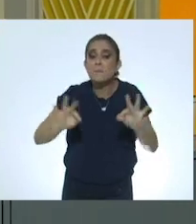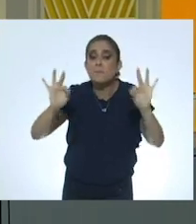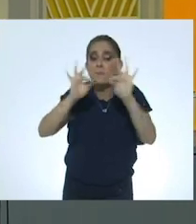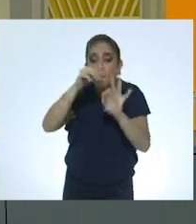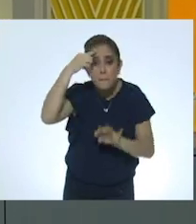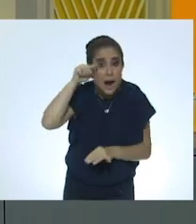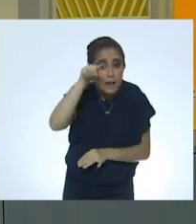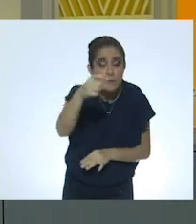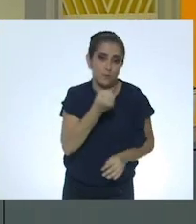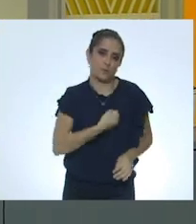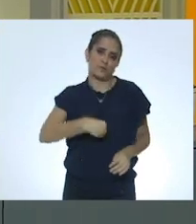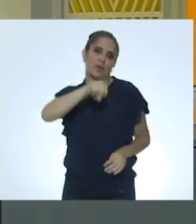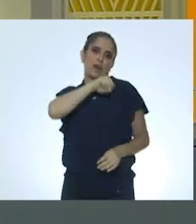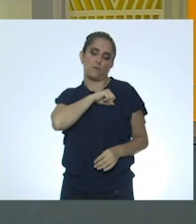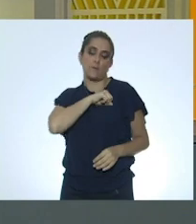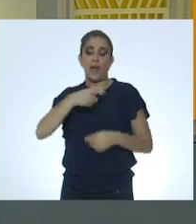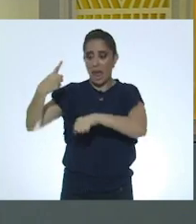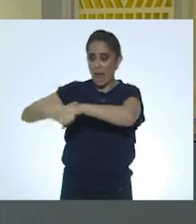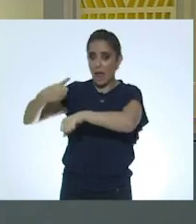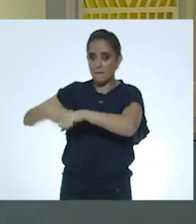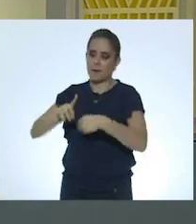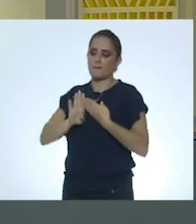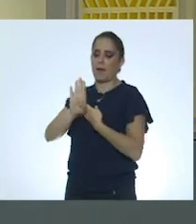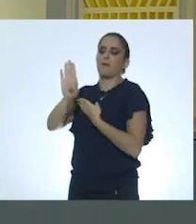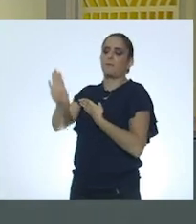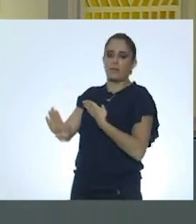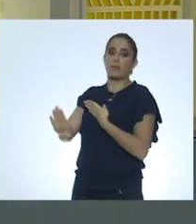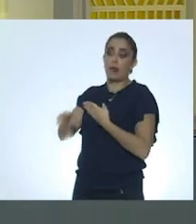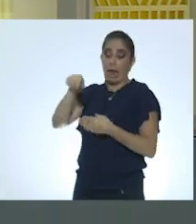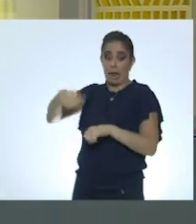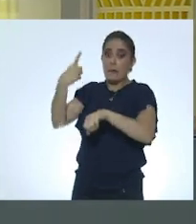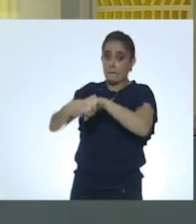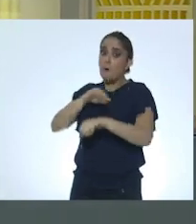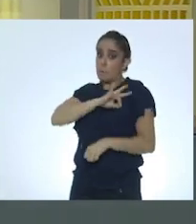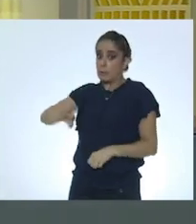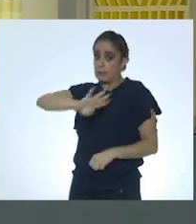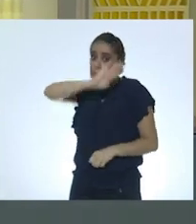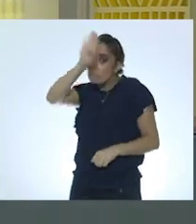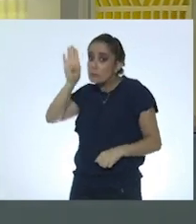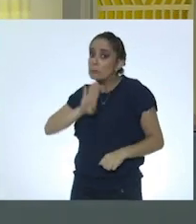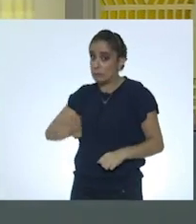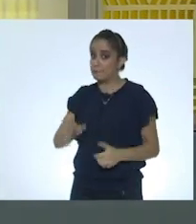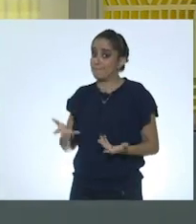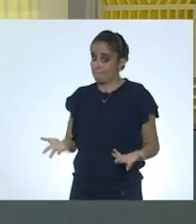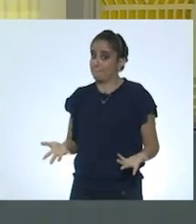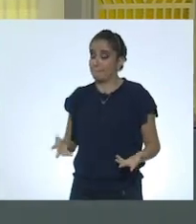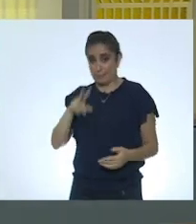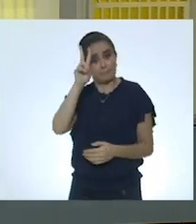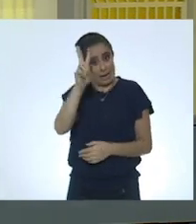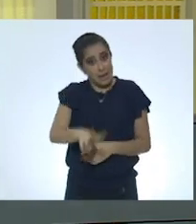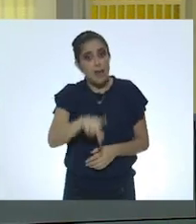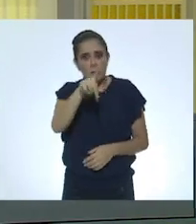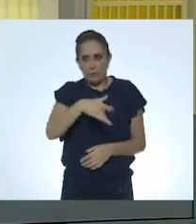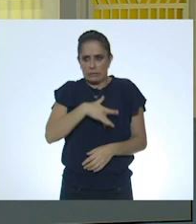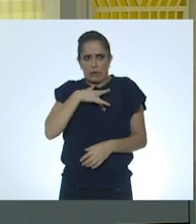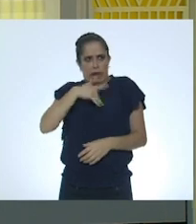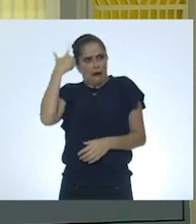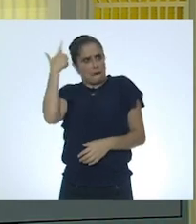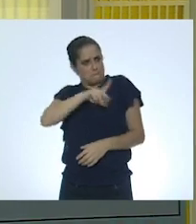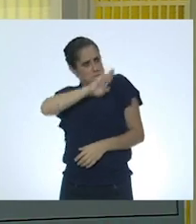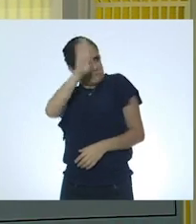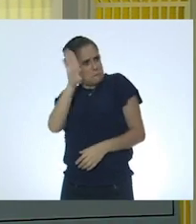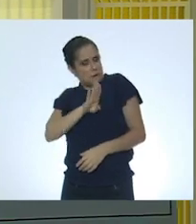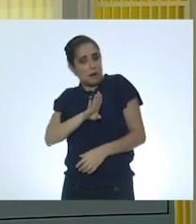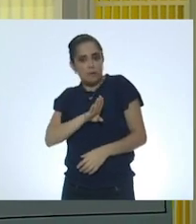y así evitar enfermedades que puedan provocarnos la muerte. Sabemos que es duro decirlo así, pero estamos a tiempo